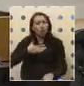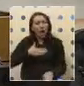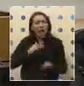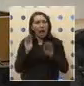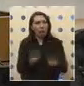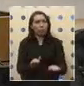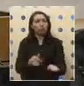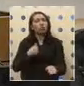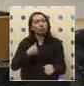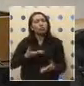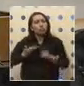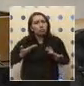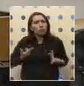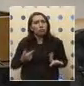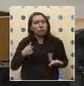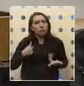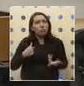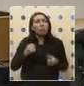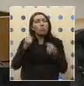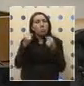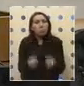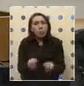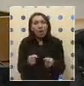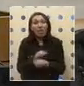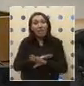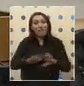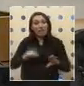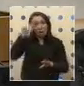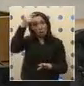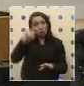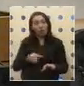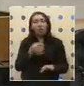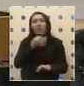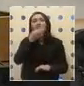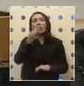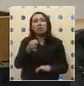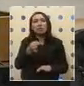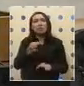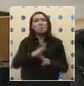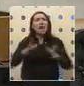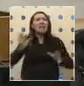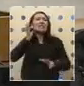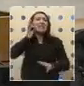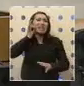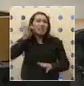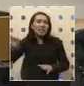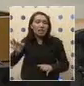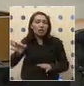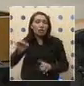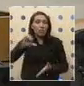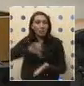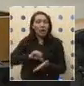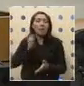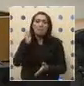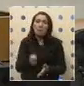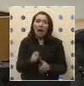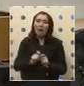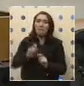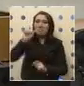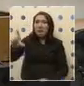tengo ganas de que podamos al final del día decir que los más ricos de este país van a pagar más,